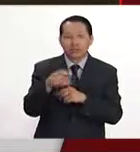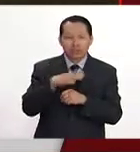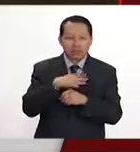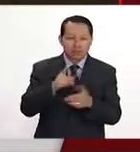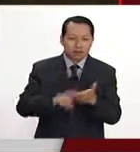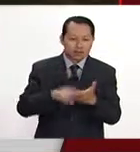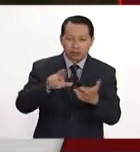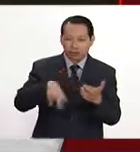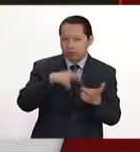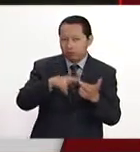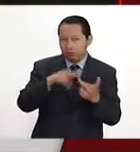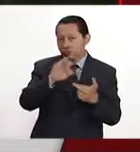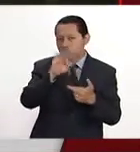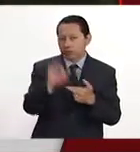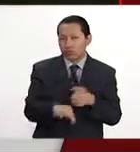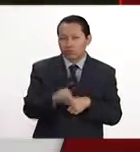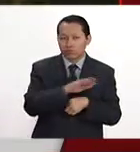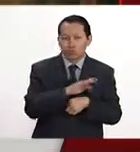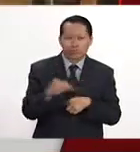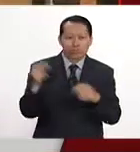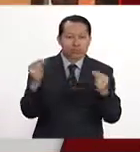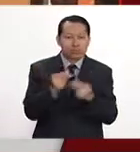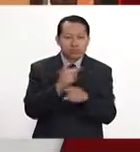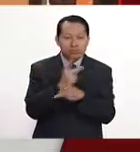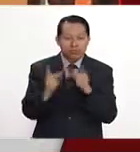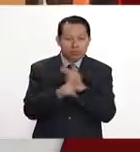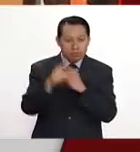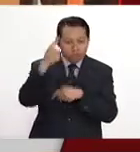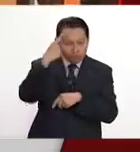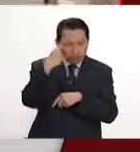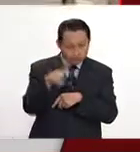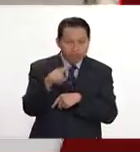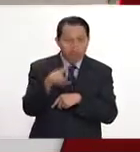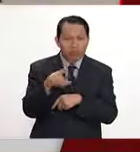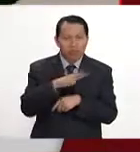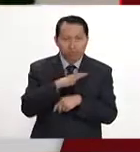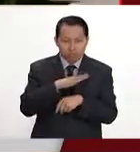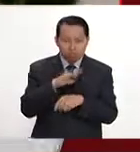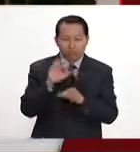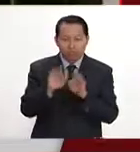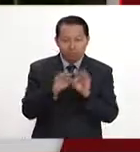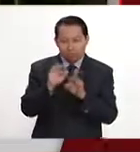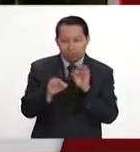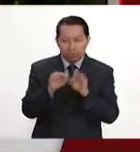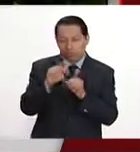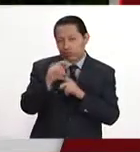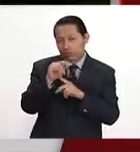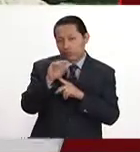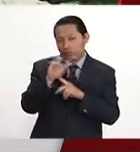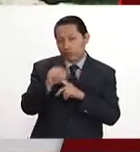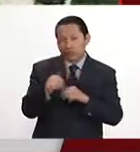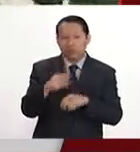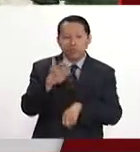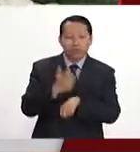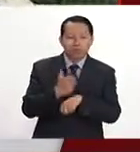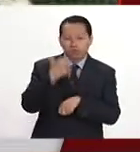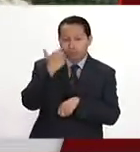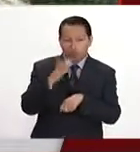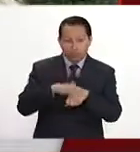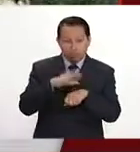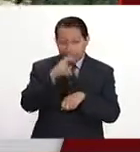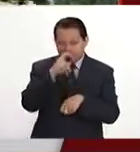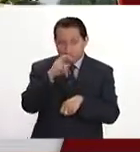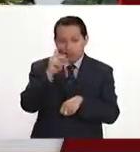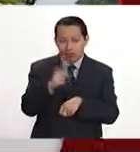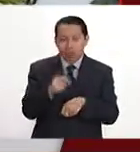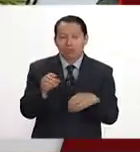contenido regional que necesita tener un producto para recibir el trato preferencial del tratado. Estados Unidos quiere que sea mucho más estricto